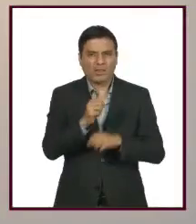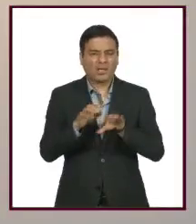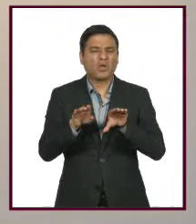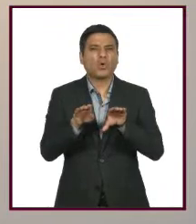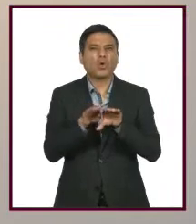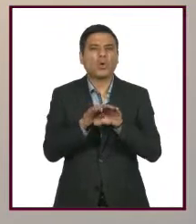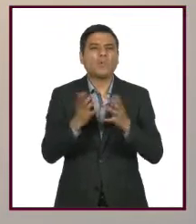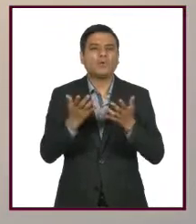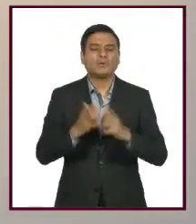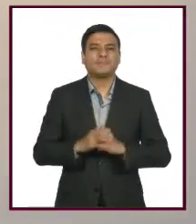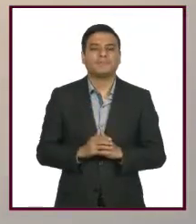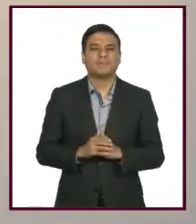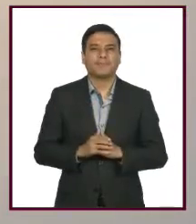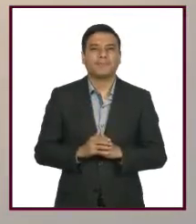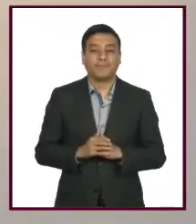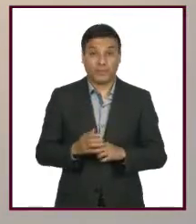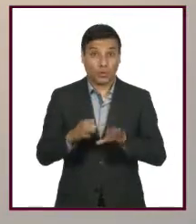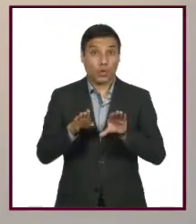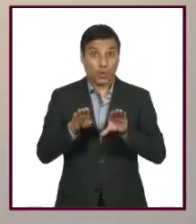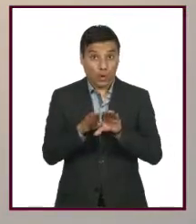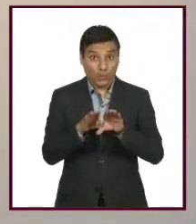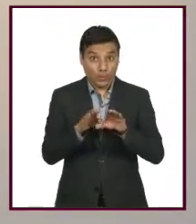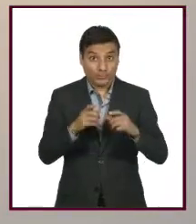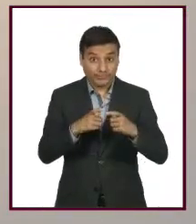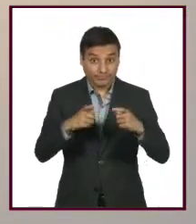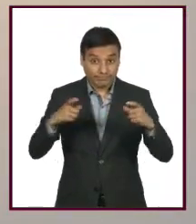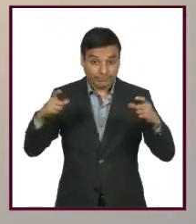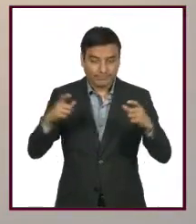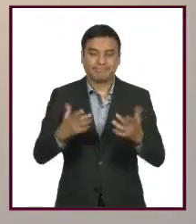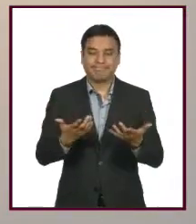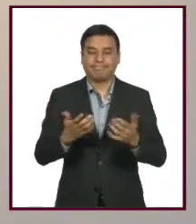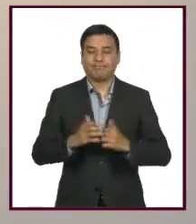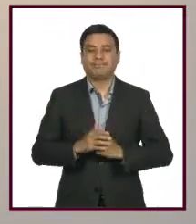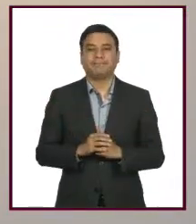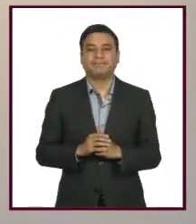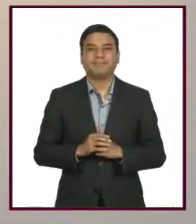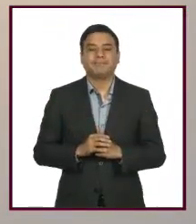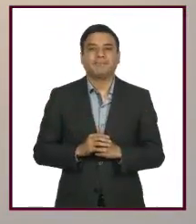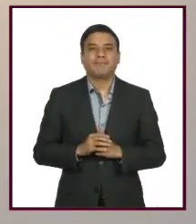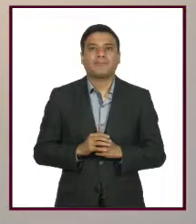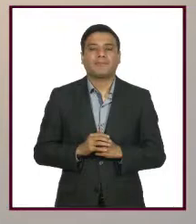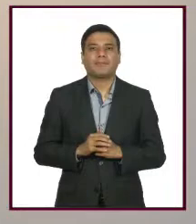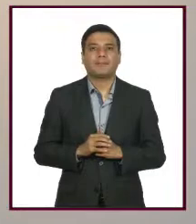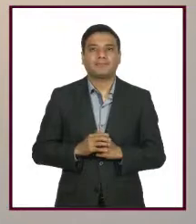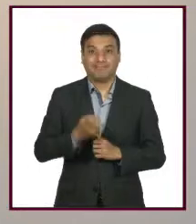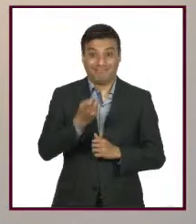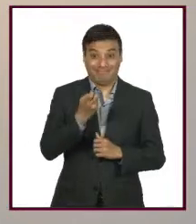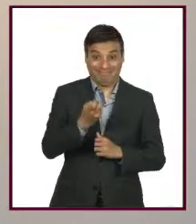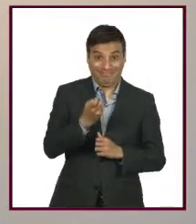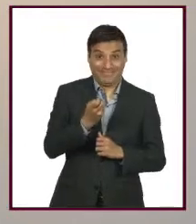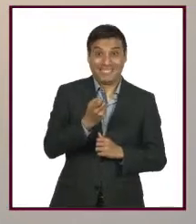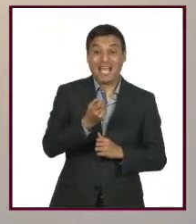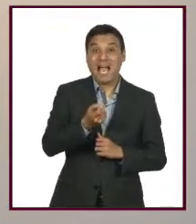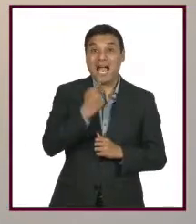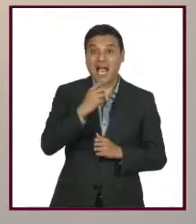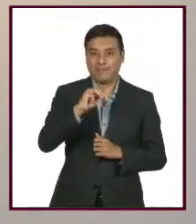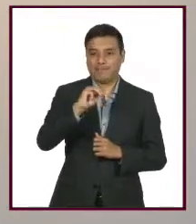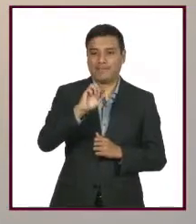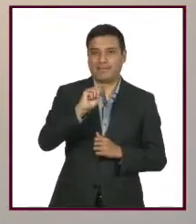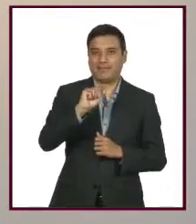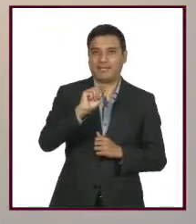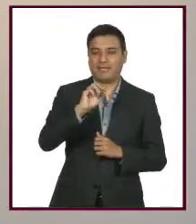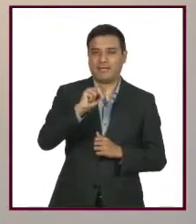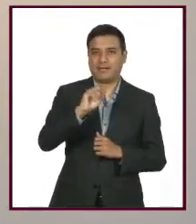¿Cómo se puede extender? Bueno, la utilización de esta sustancia, que es la